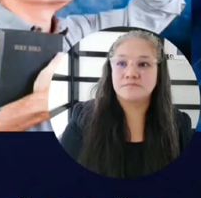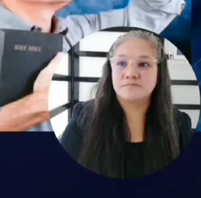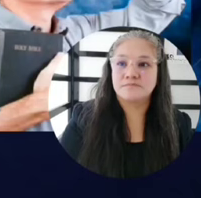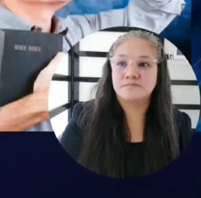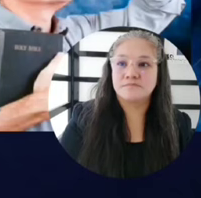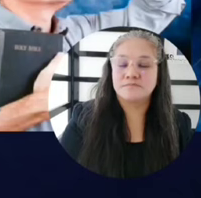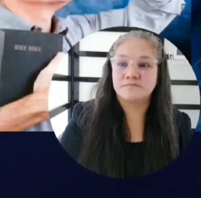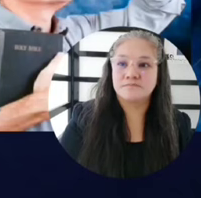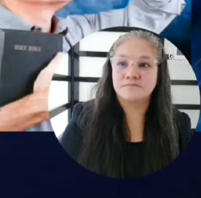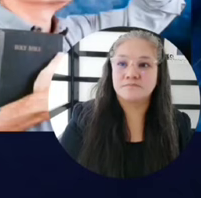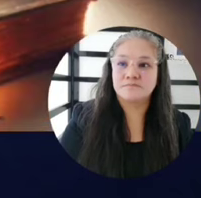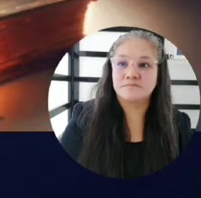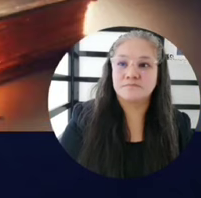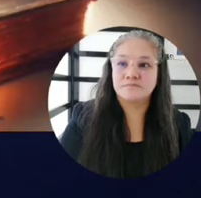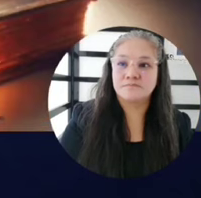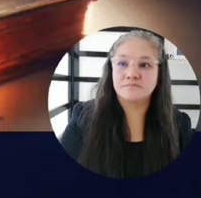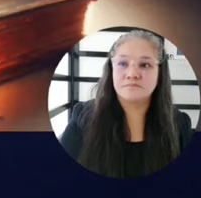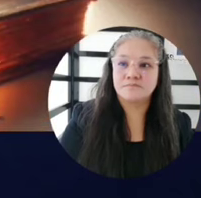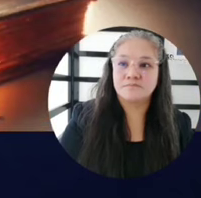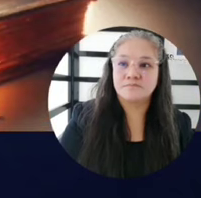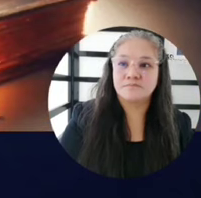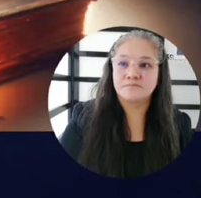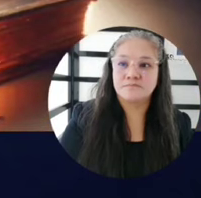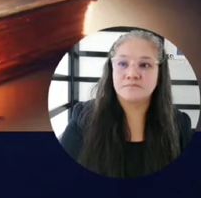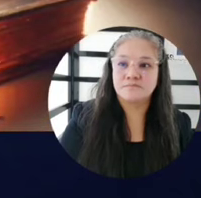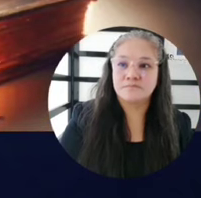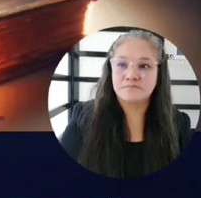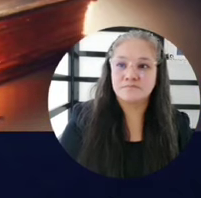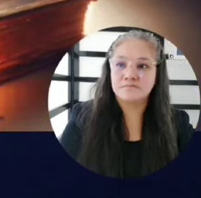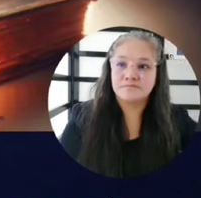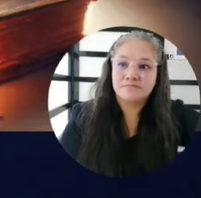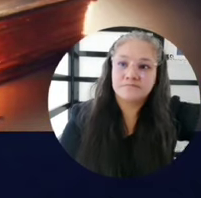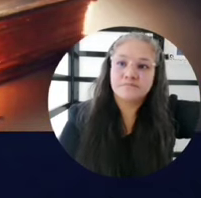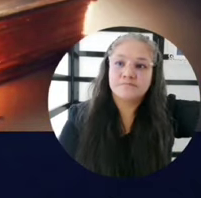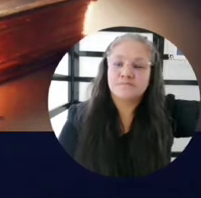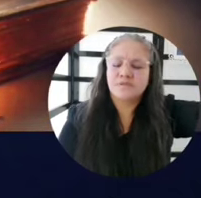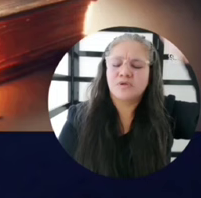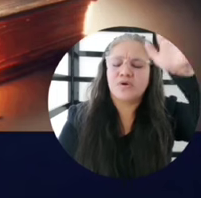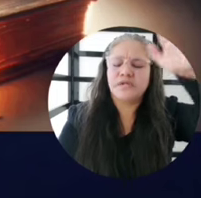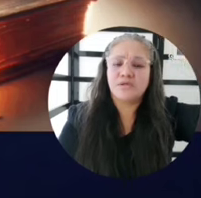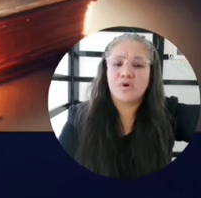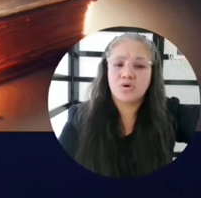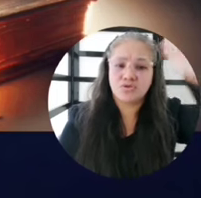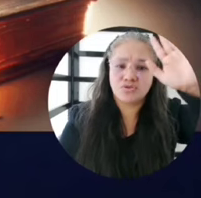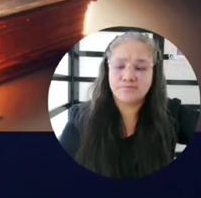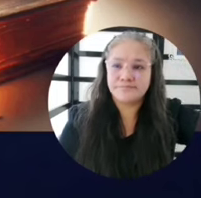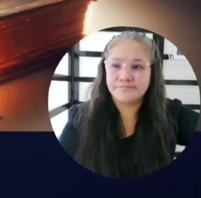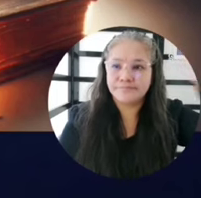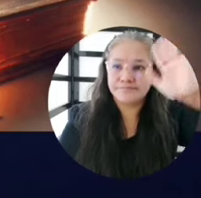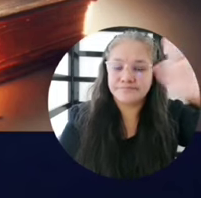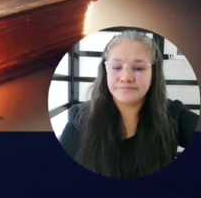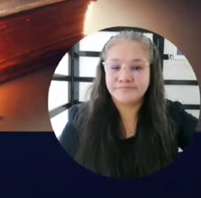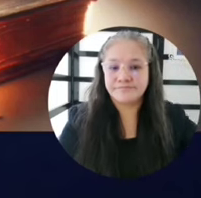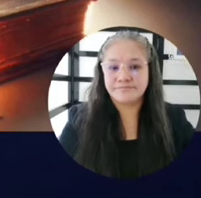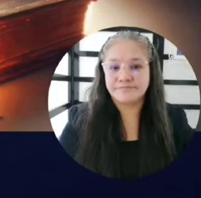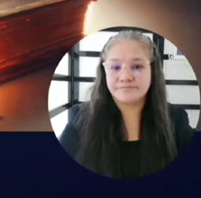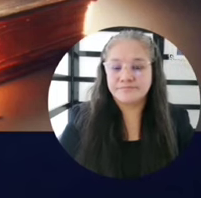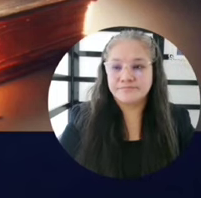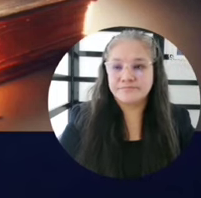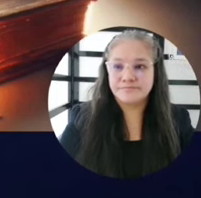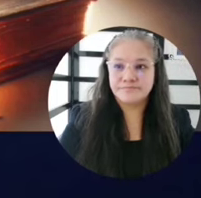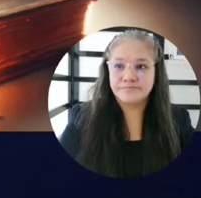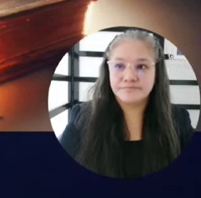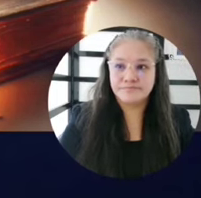un libro, por qué hace eso? Y resulta que después entendí que es que esta palabra lo había tocado, lo había cambiado, había hecho de él